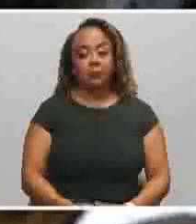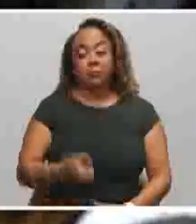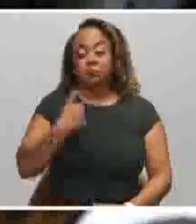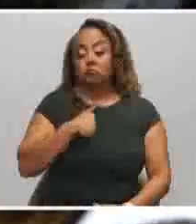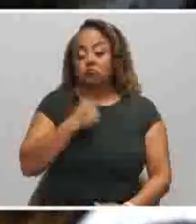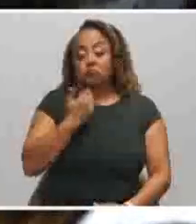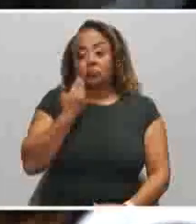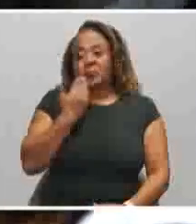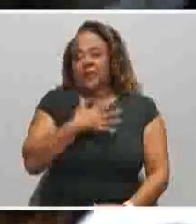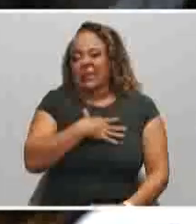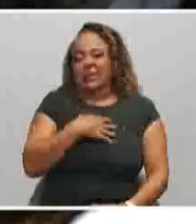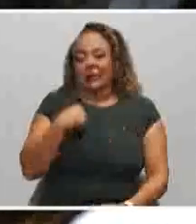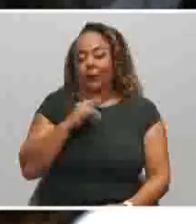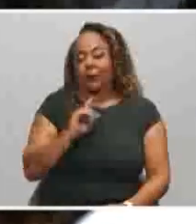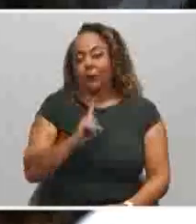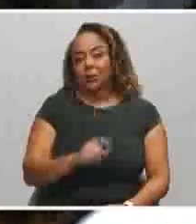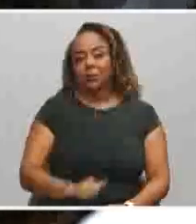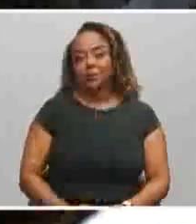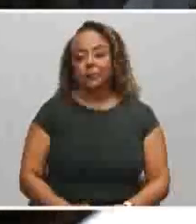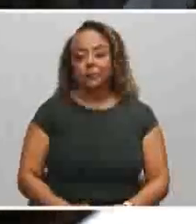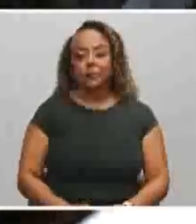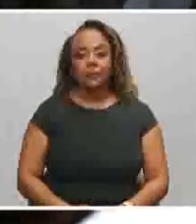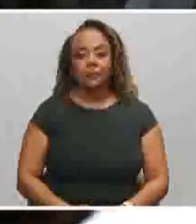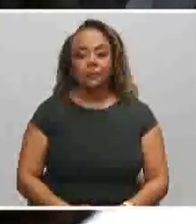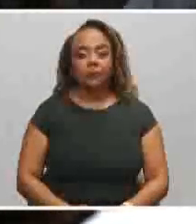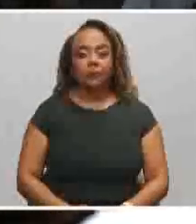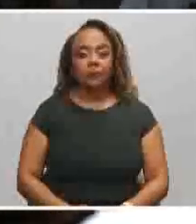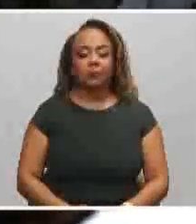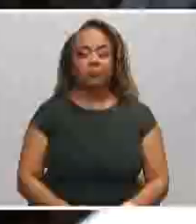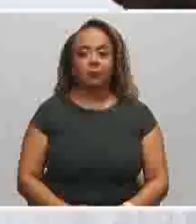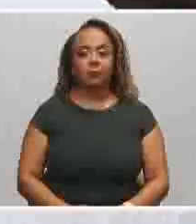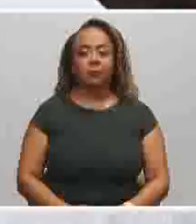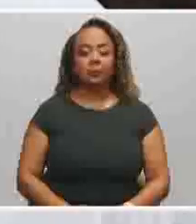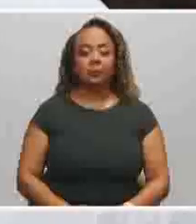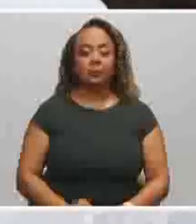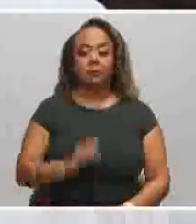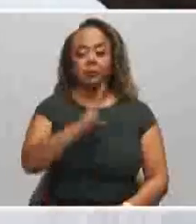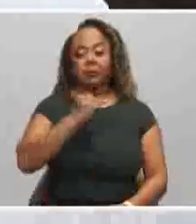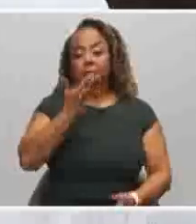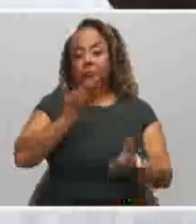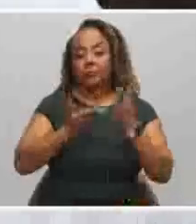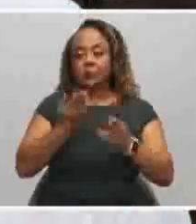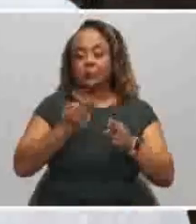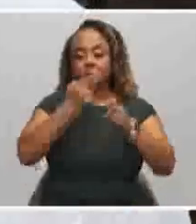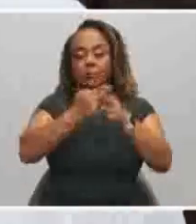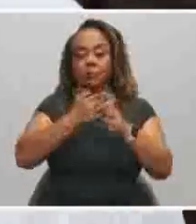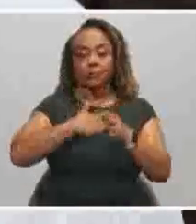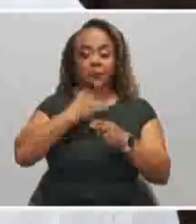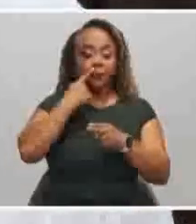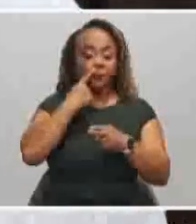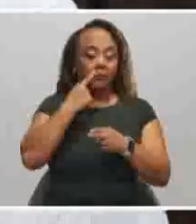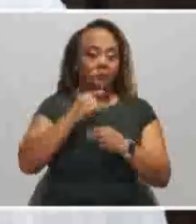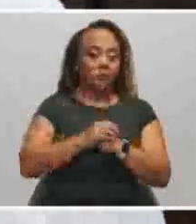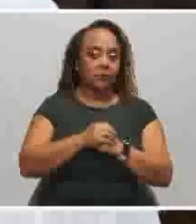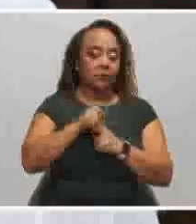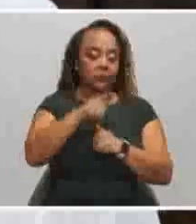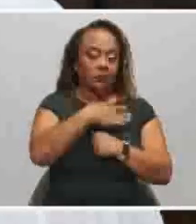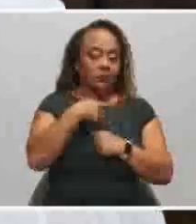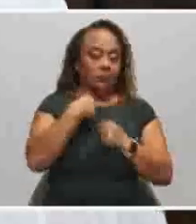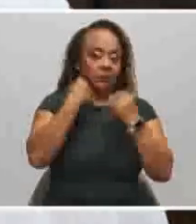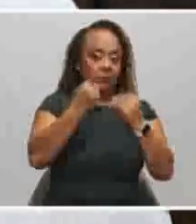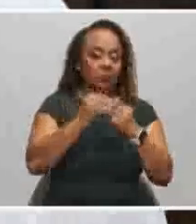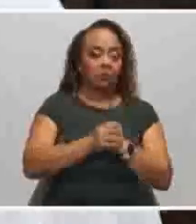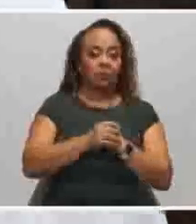gracia, realmente no me gustaba. Pueden haber sido mil razones, tal vez hasta el peso del nombre de mi papá realmente no me gustaba mucho.